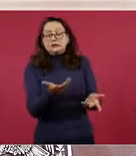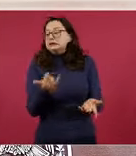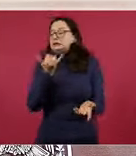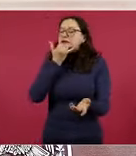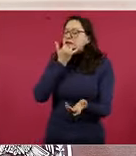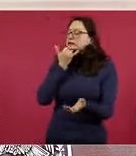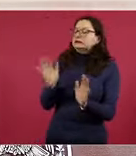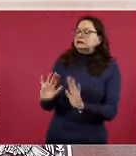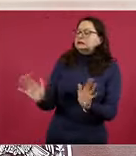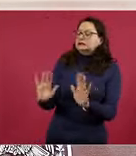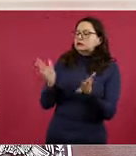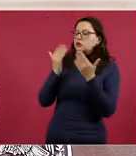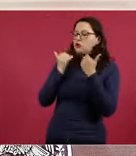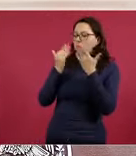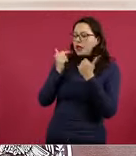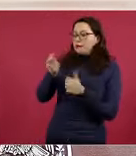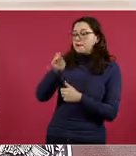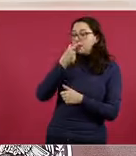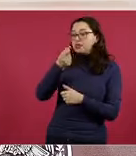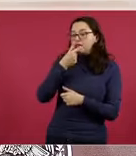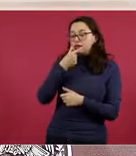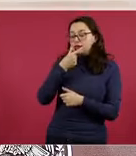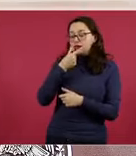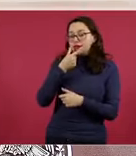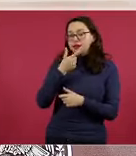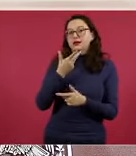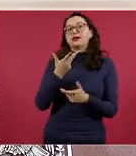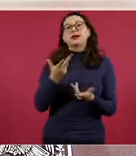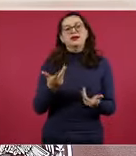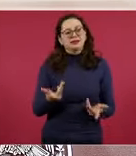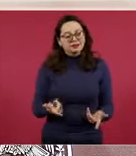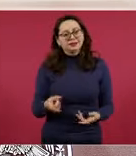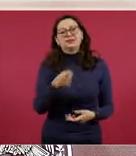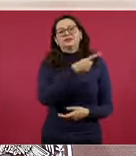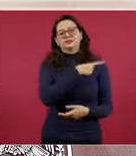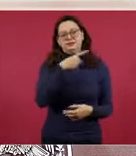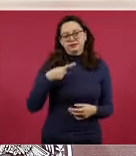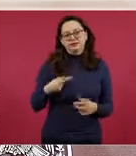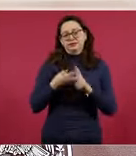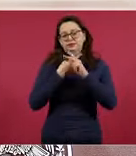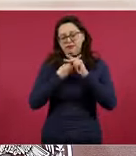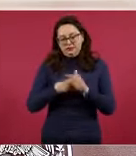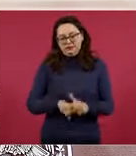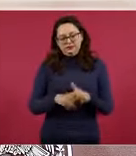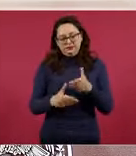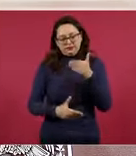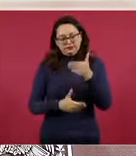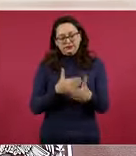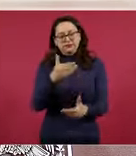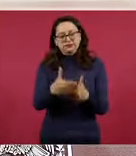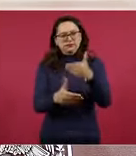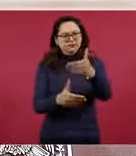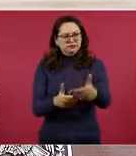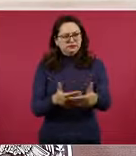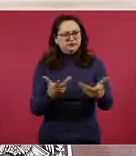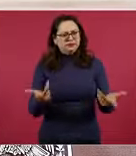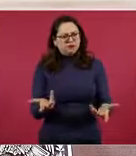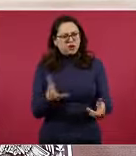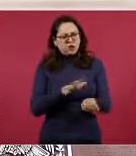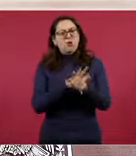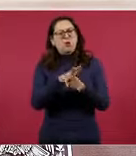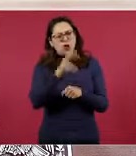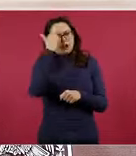mecanismos cuando se tienen los sistemas de administración de insumos, para que cuando haya una negativa de la receta, pues se pueda